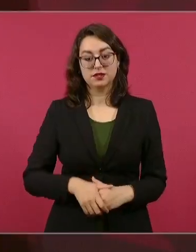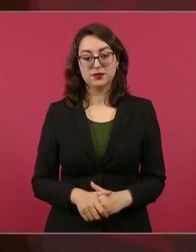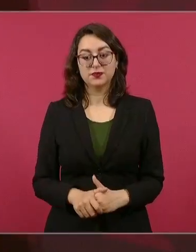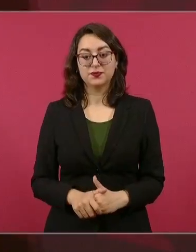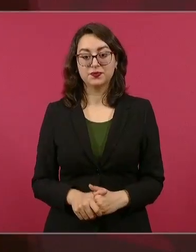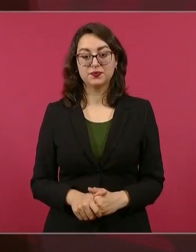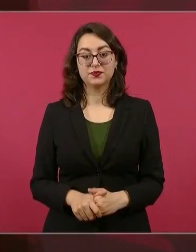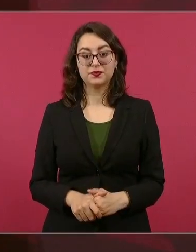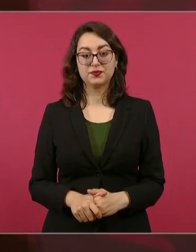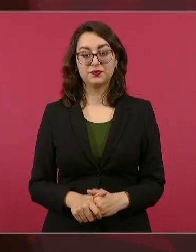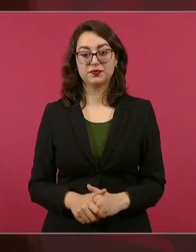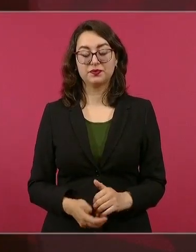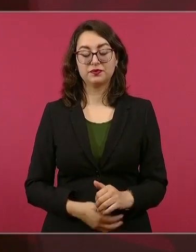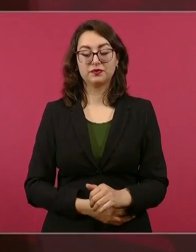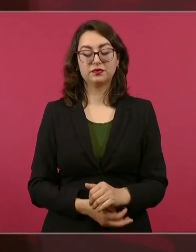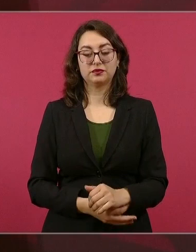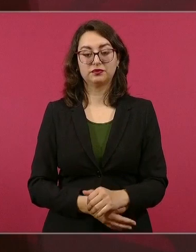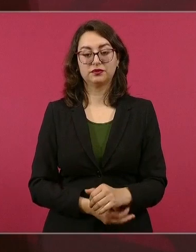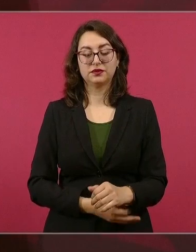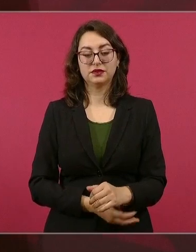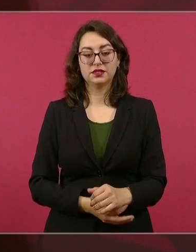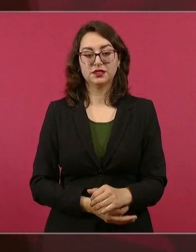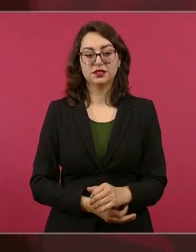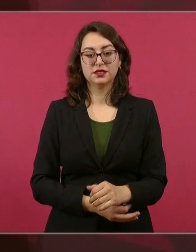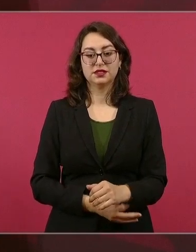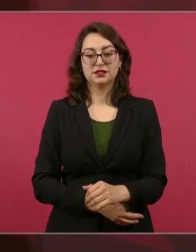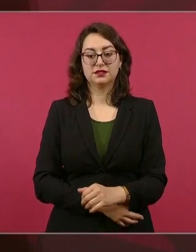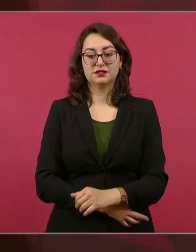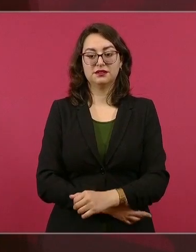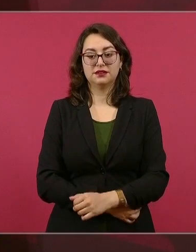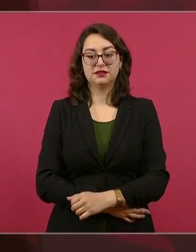Pero da lo mismo.